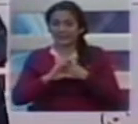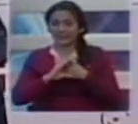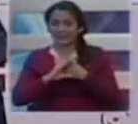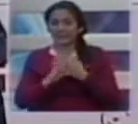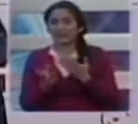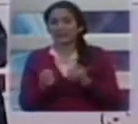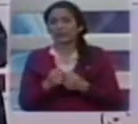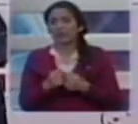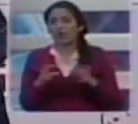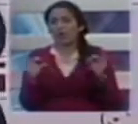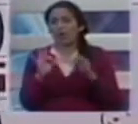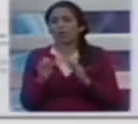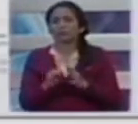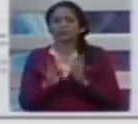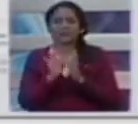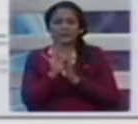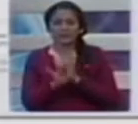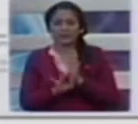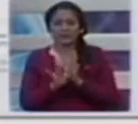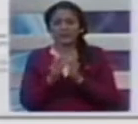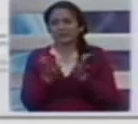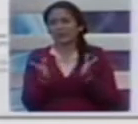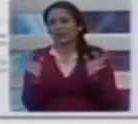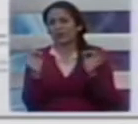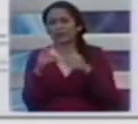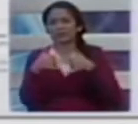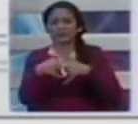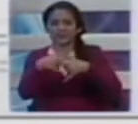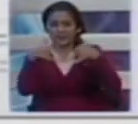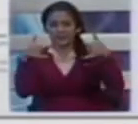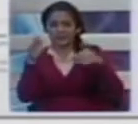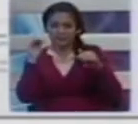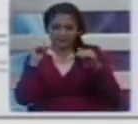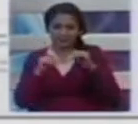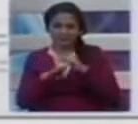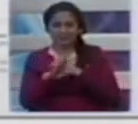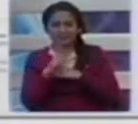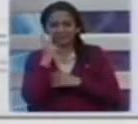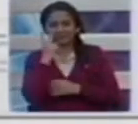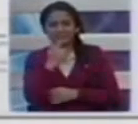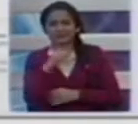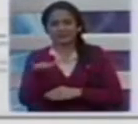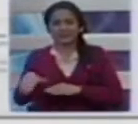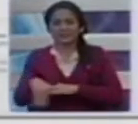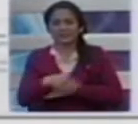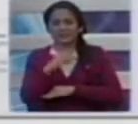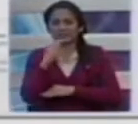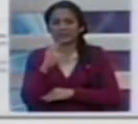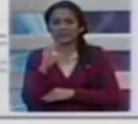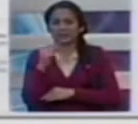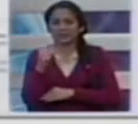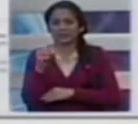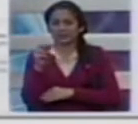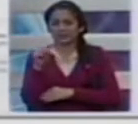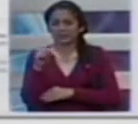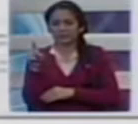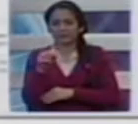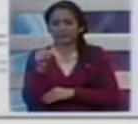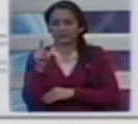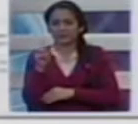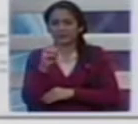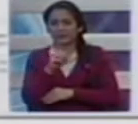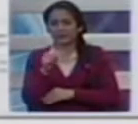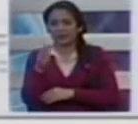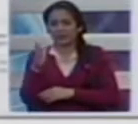nos pueden también ir a nuestro local, que queda en la Gonzalo Cordero y César Dávila, esquina. Antes de